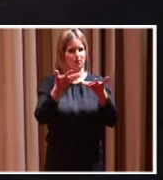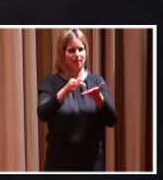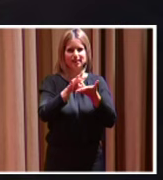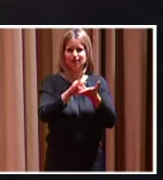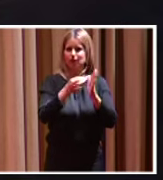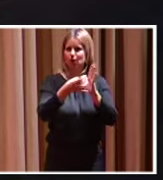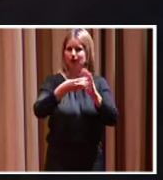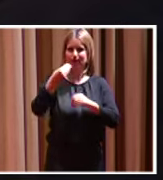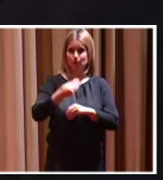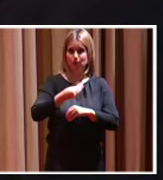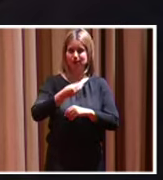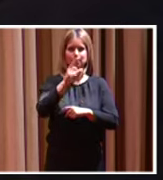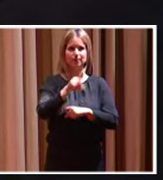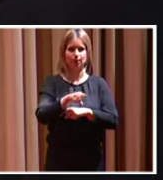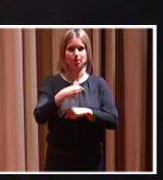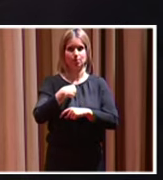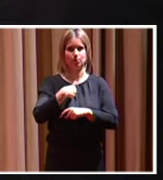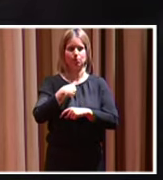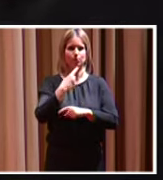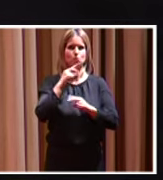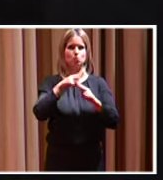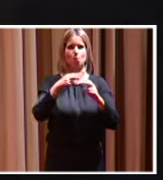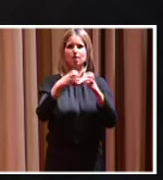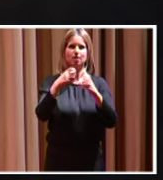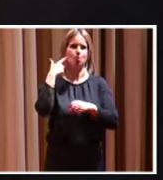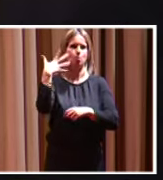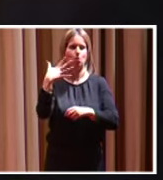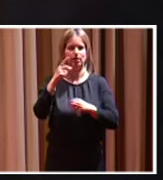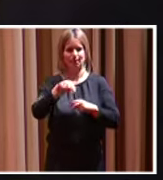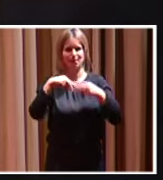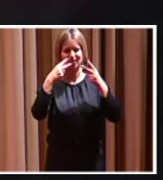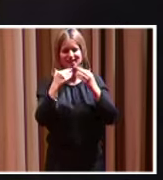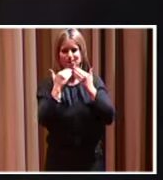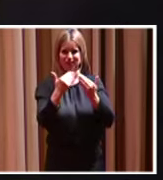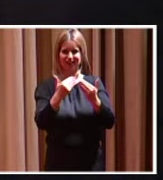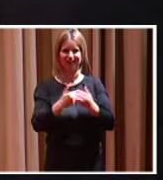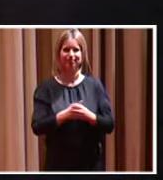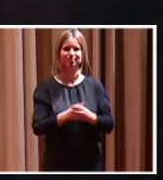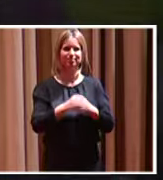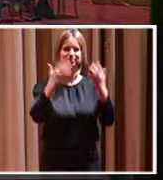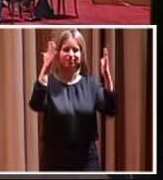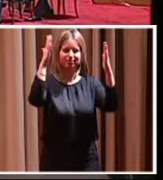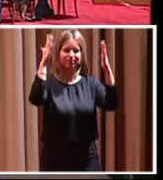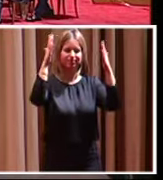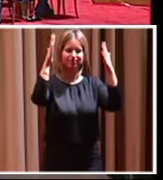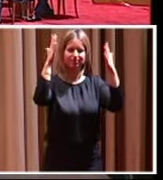servicio, una buena calidad y quedando que quede muy alto el nombre de Granada y de su hostelería. Muchas gracias.